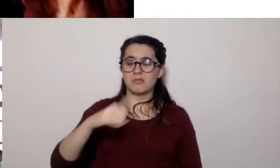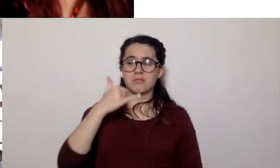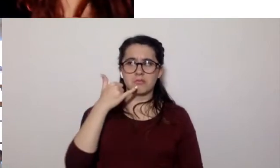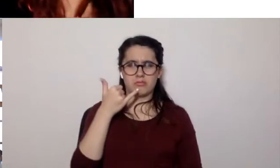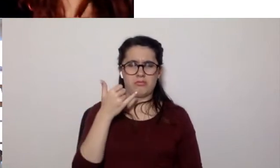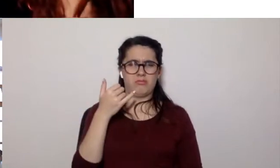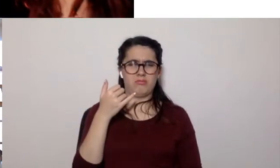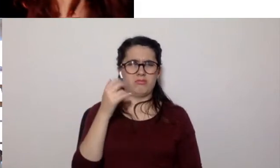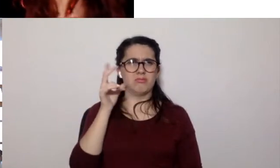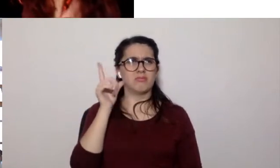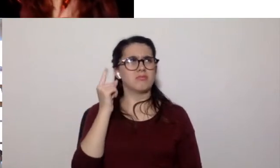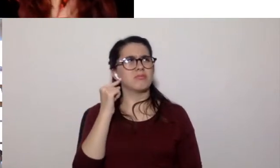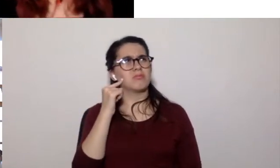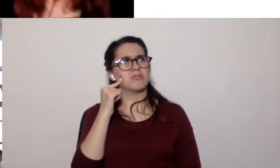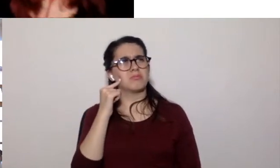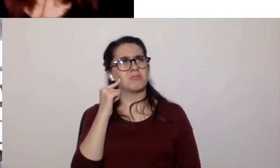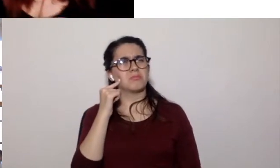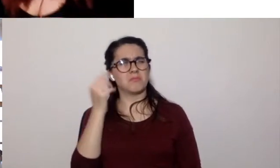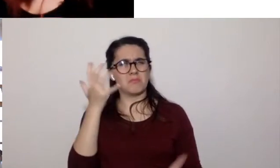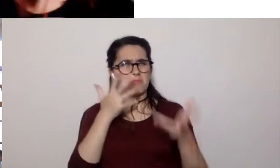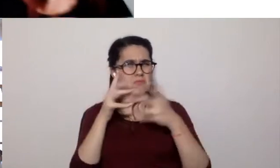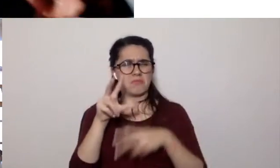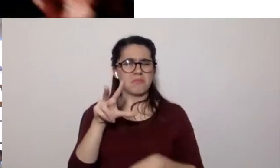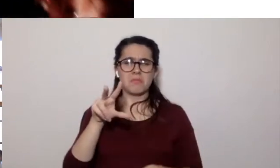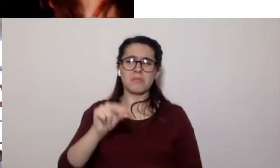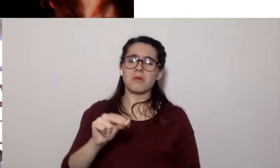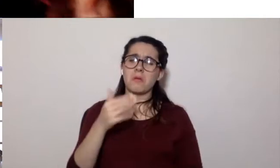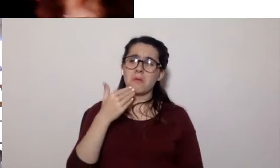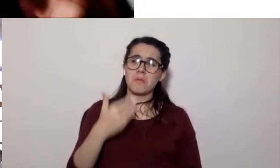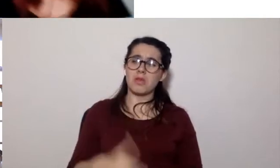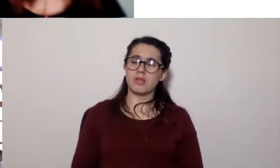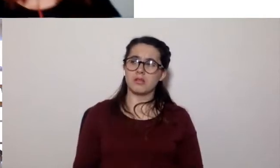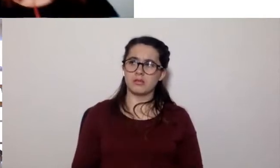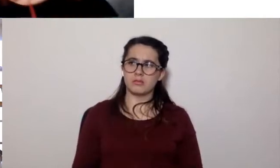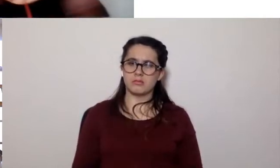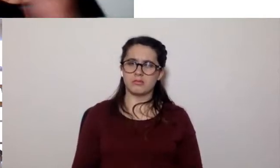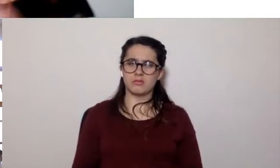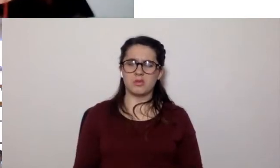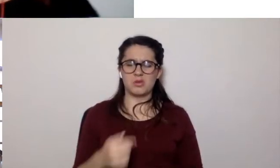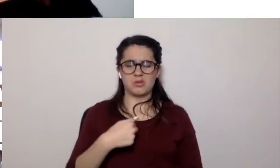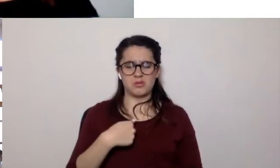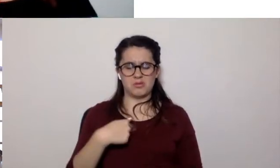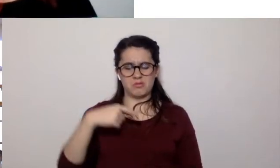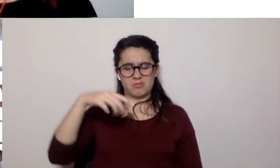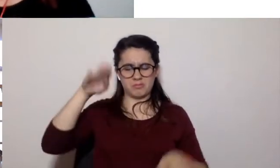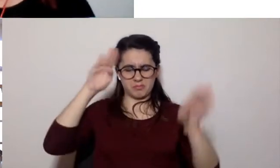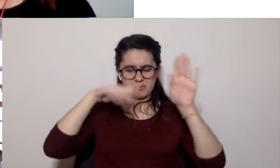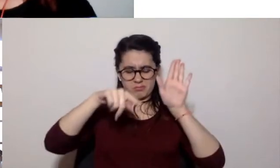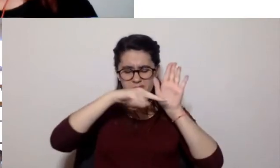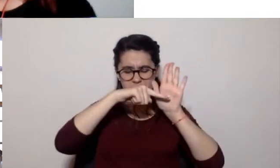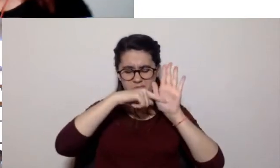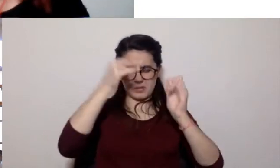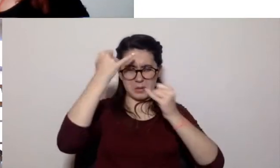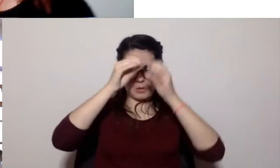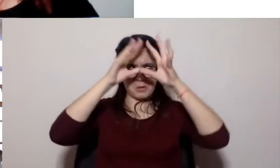sonaba borracha, entonces, ¿por qué estoy pensando yo que está de bulto tirada, ¿no? Creo que eso